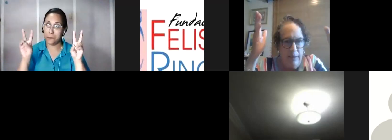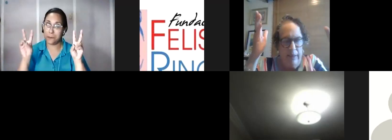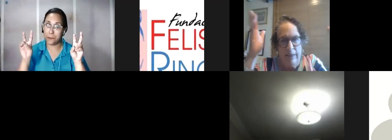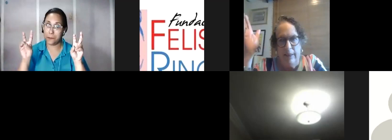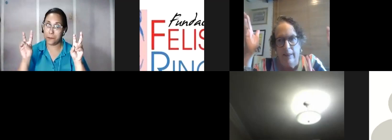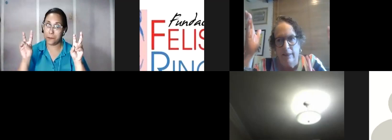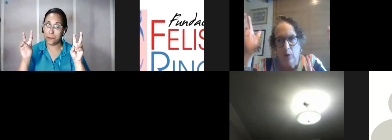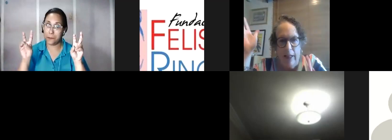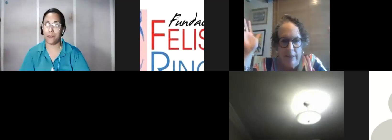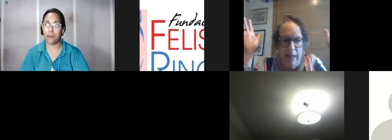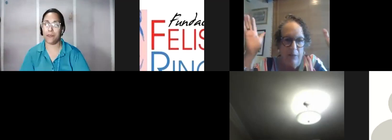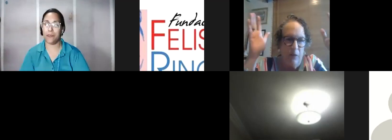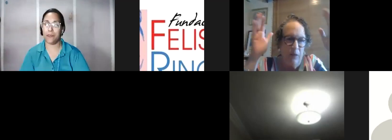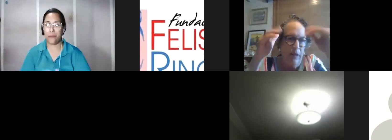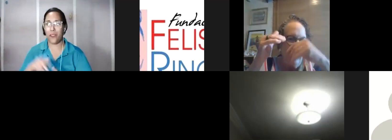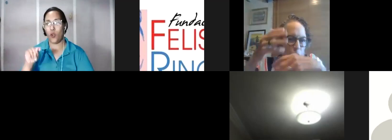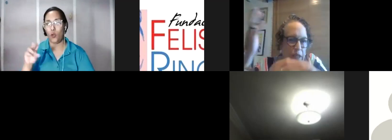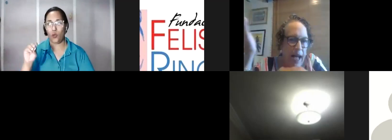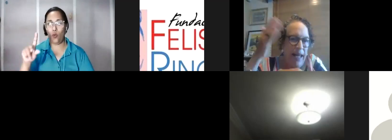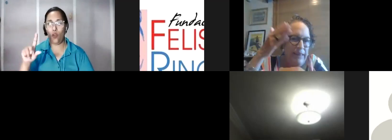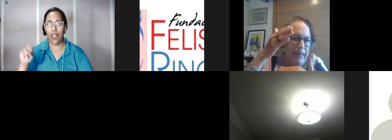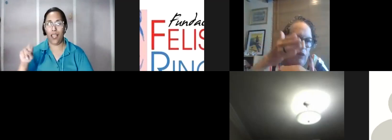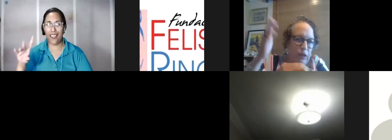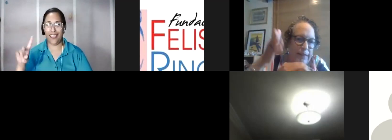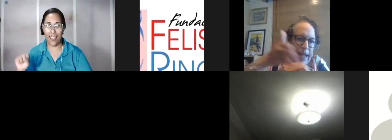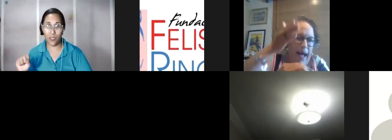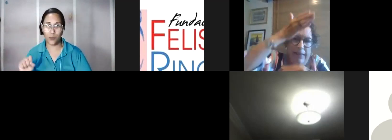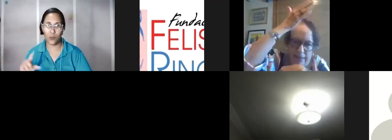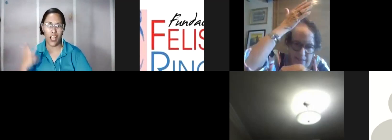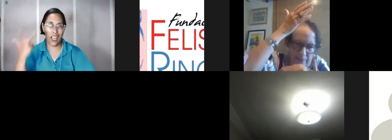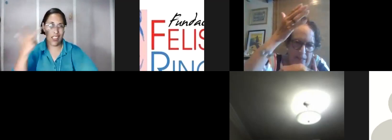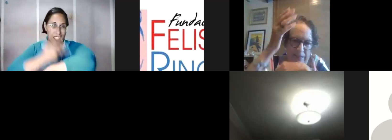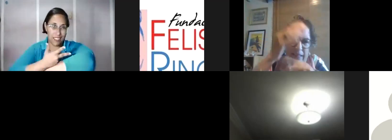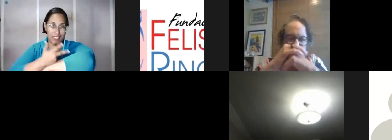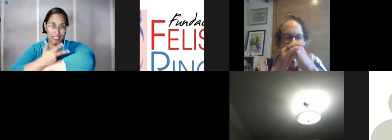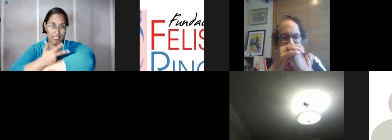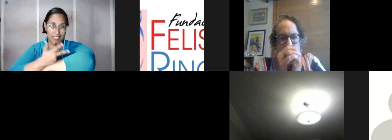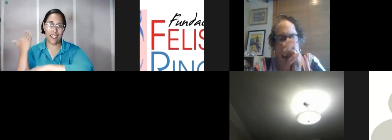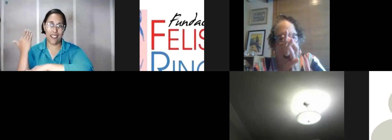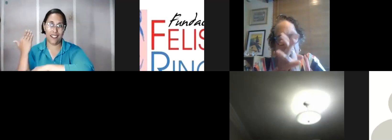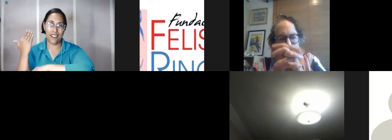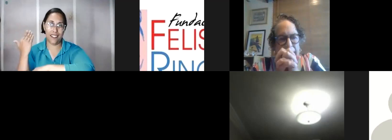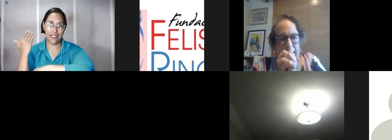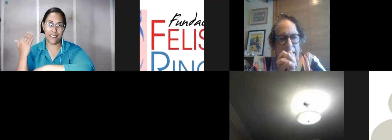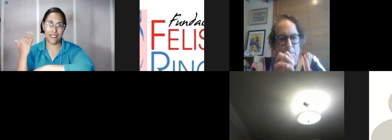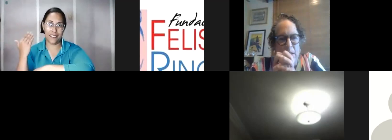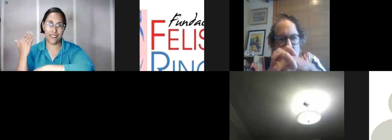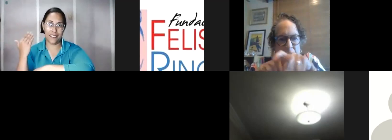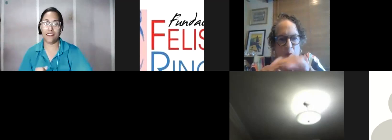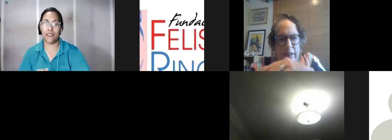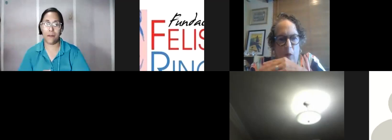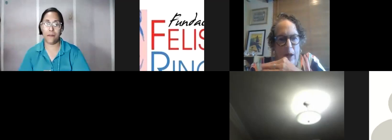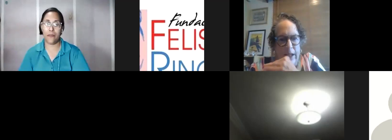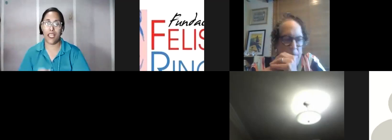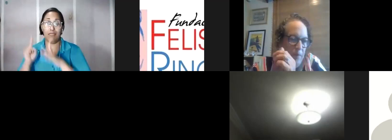carnes tolendas, ¿no? Los días antes, los 3 días antes de que empiece